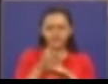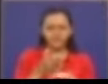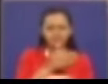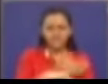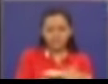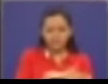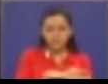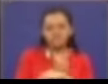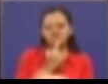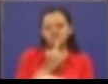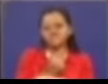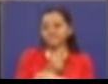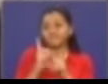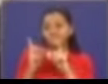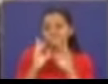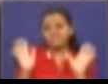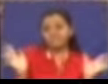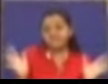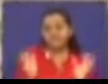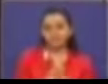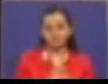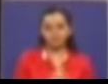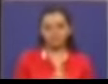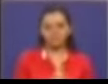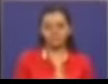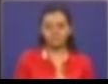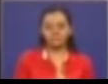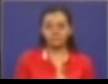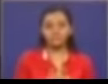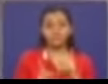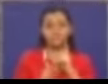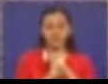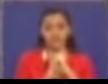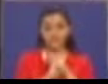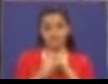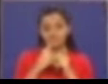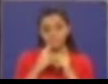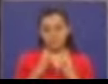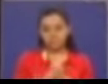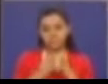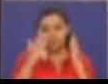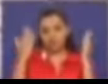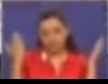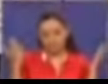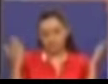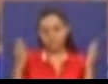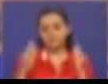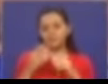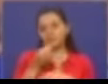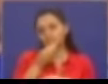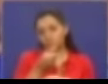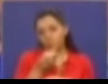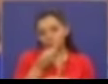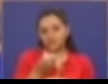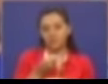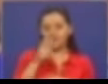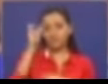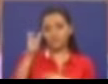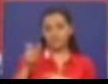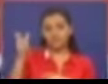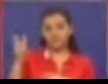hecho dicen que no se dialoga. Y por eso vemos titulares, editoriales, reportajes y